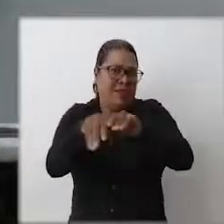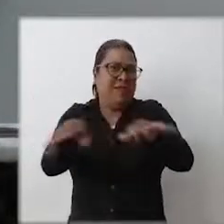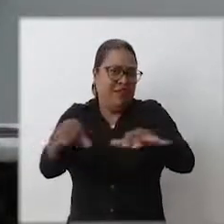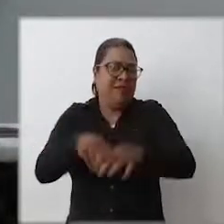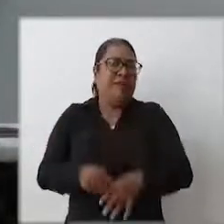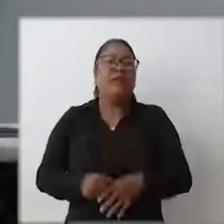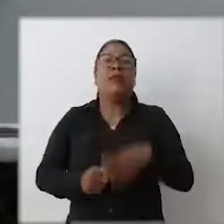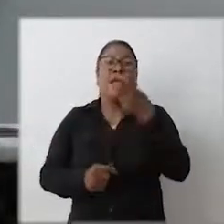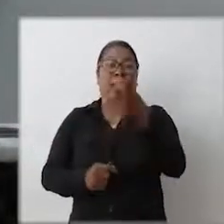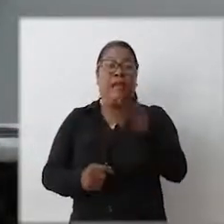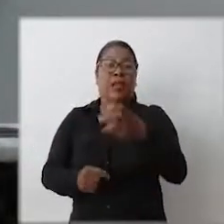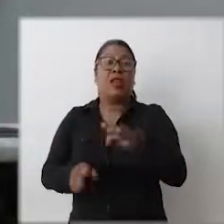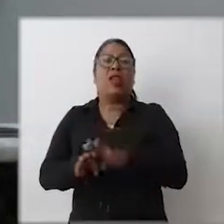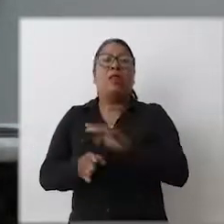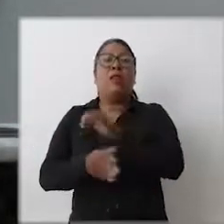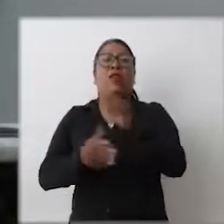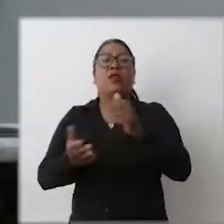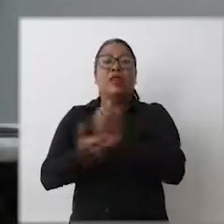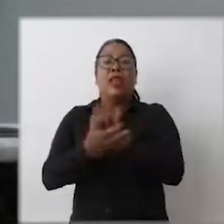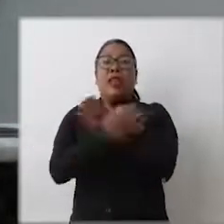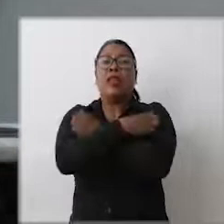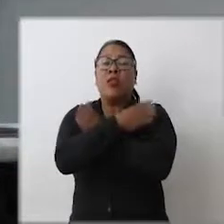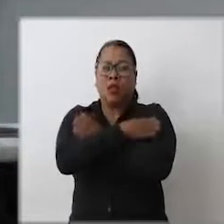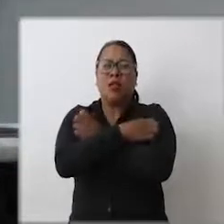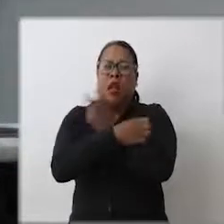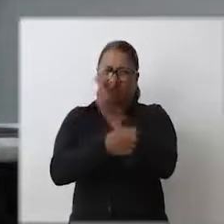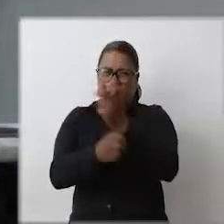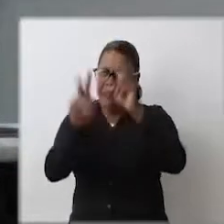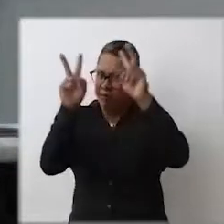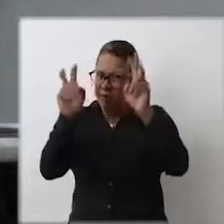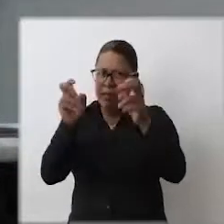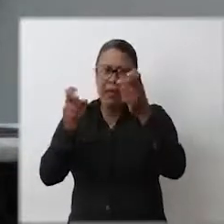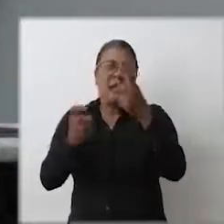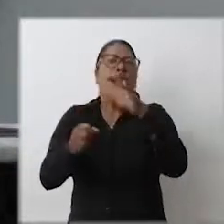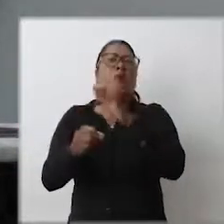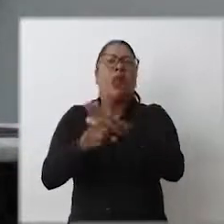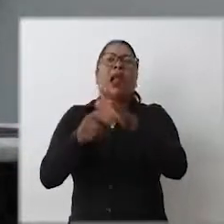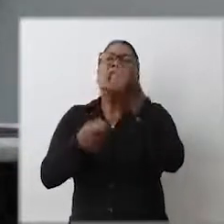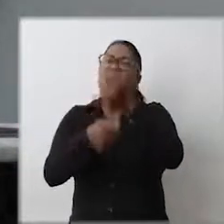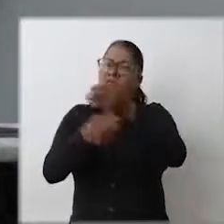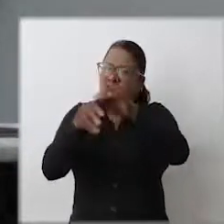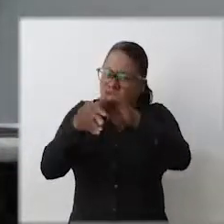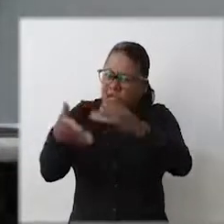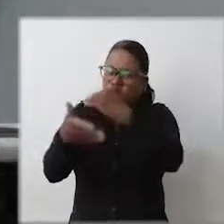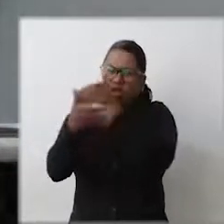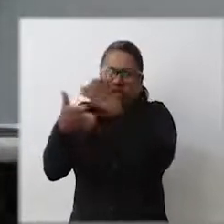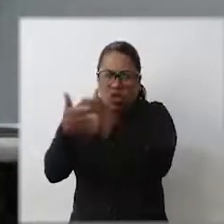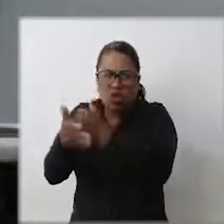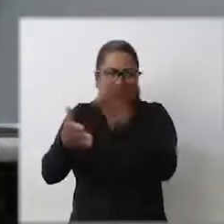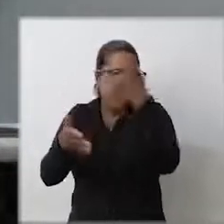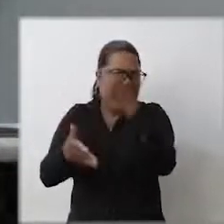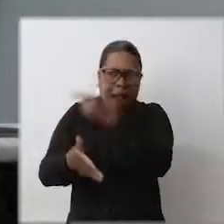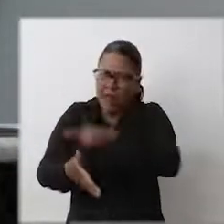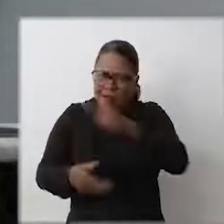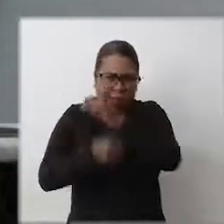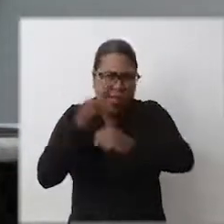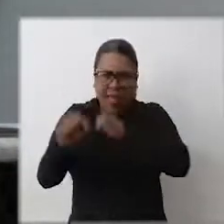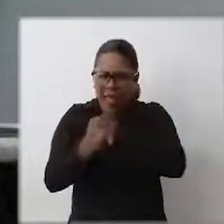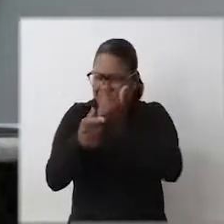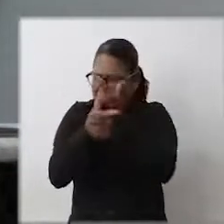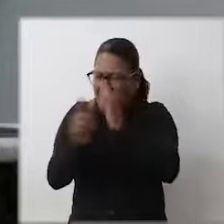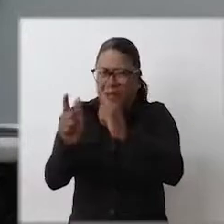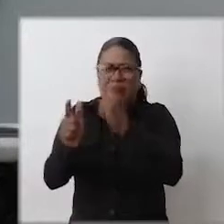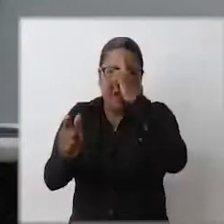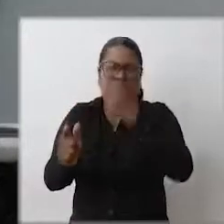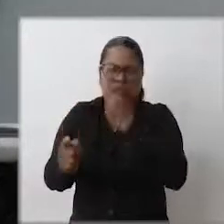la factibilidad de cada sitio donde se anclará cada placa. Como criterio general, estas placas con